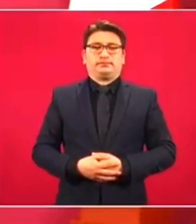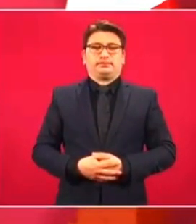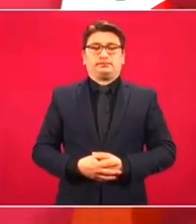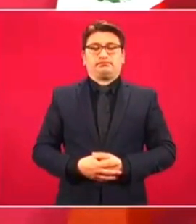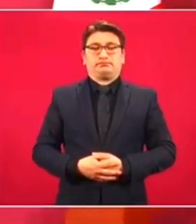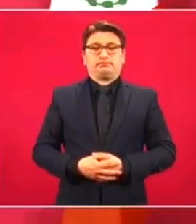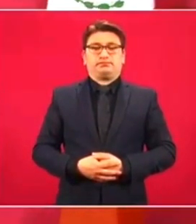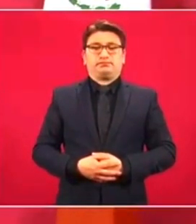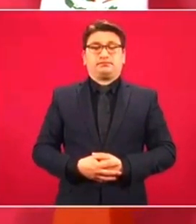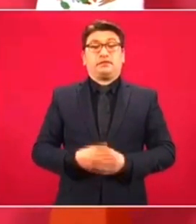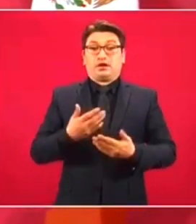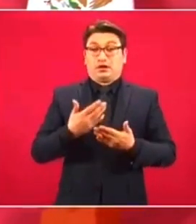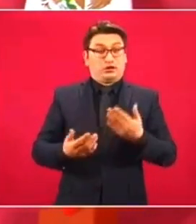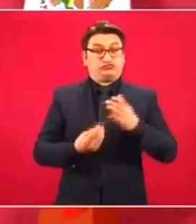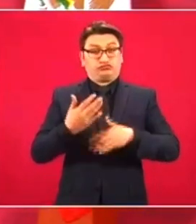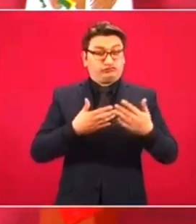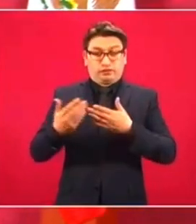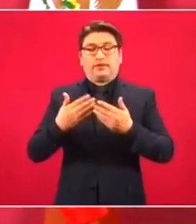a la luz de los nuevos tiempos